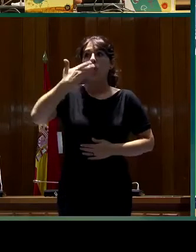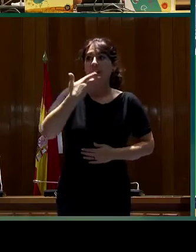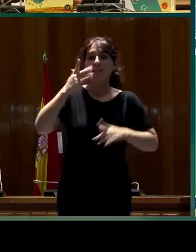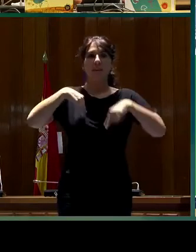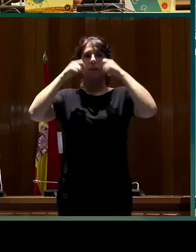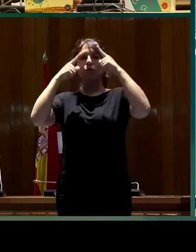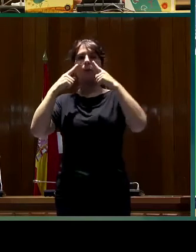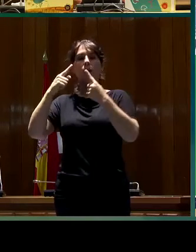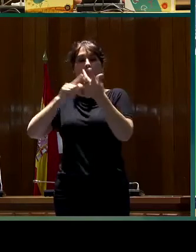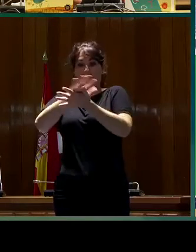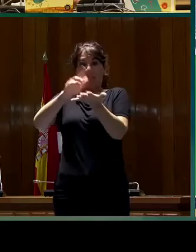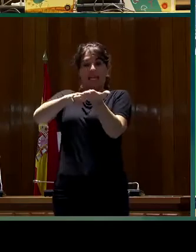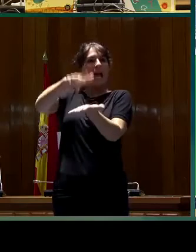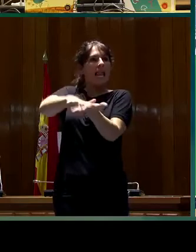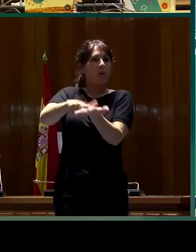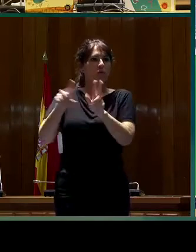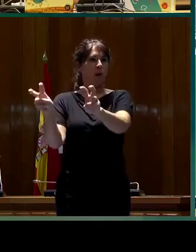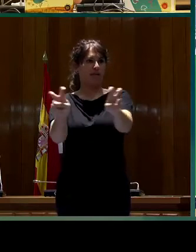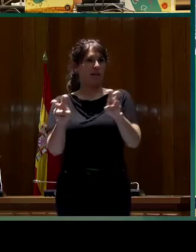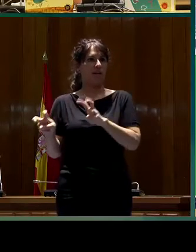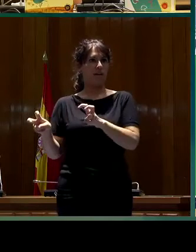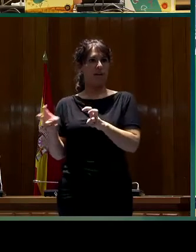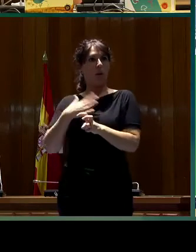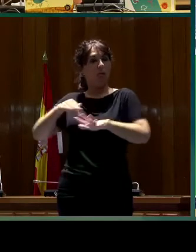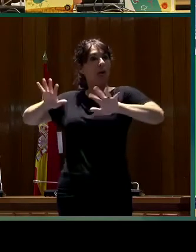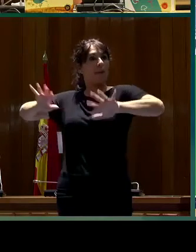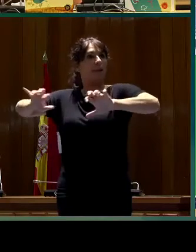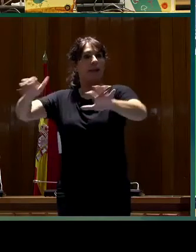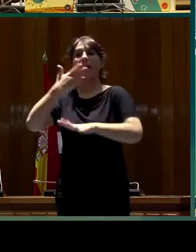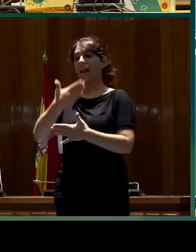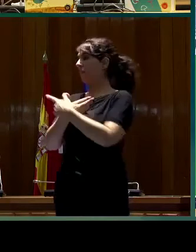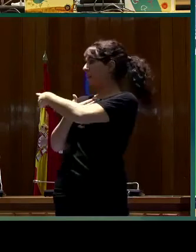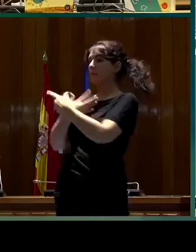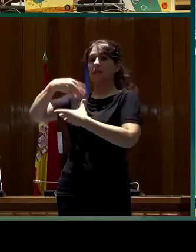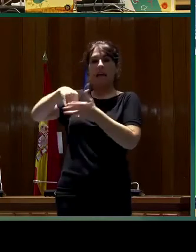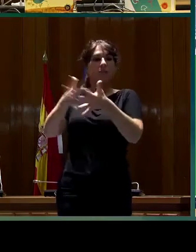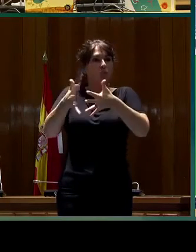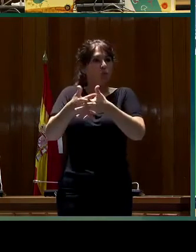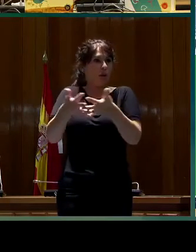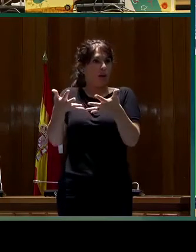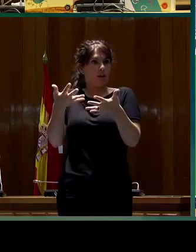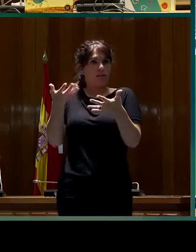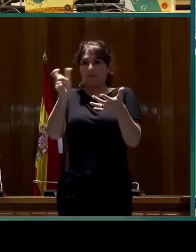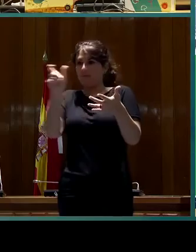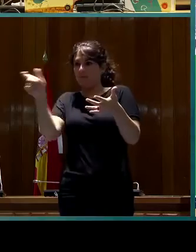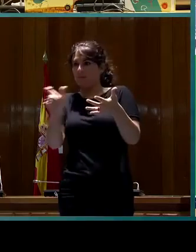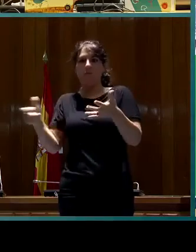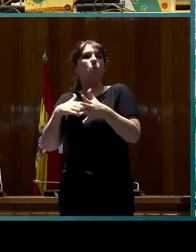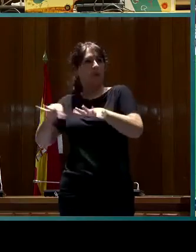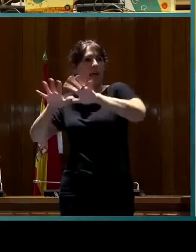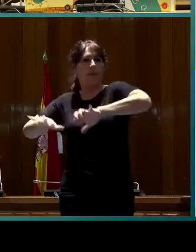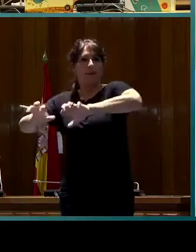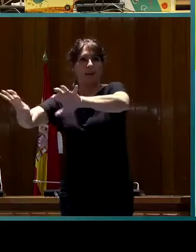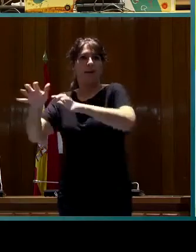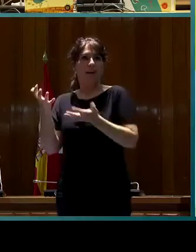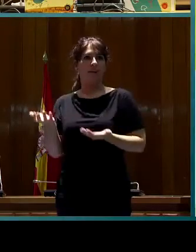nueva lengua y que pudieran aprenderla a través de los signos, ya que la estructura es diferente, y además